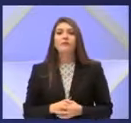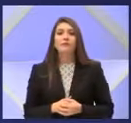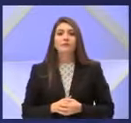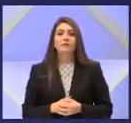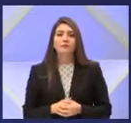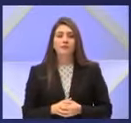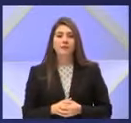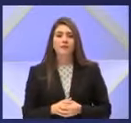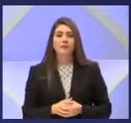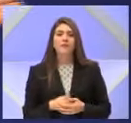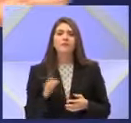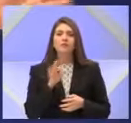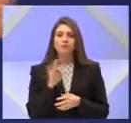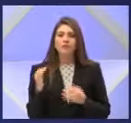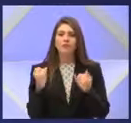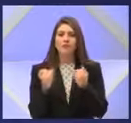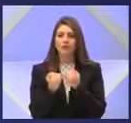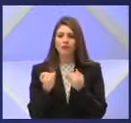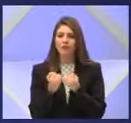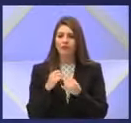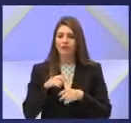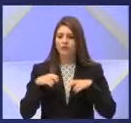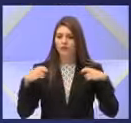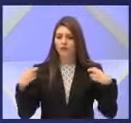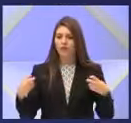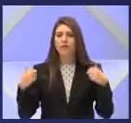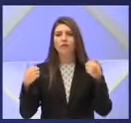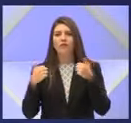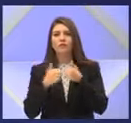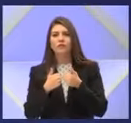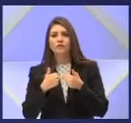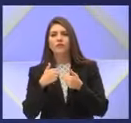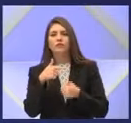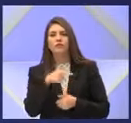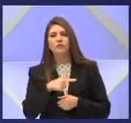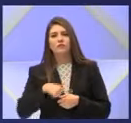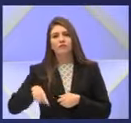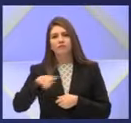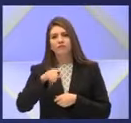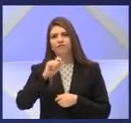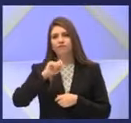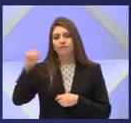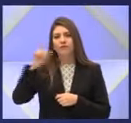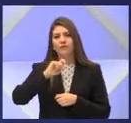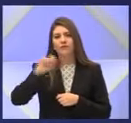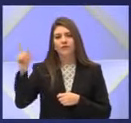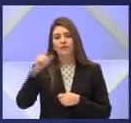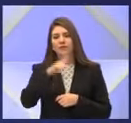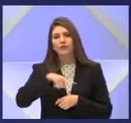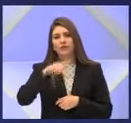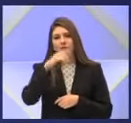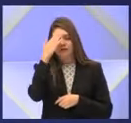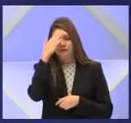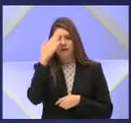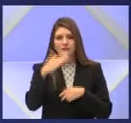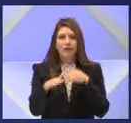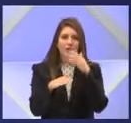compartir esta mensaje con destacados profesionales